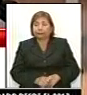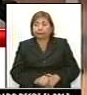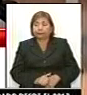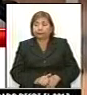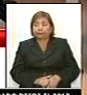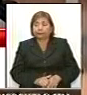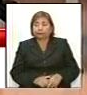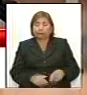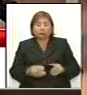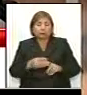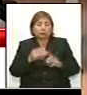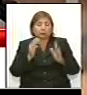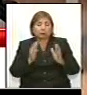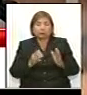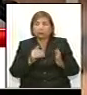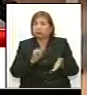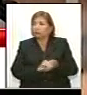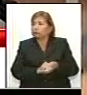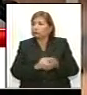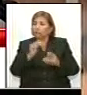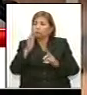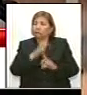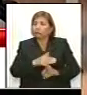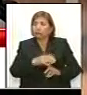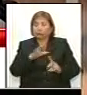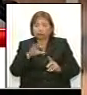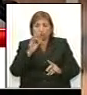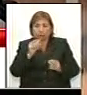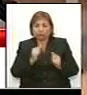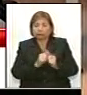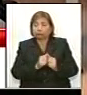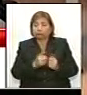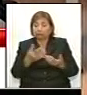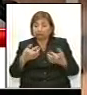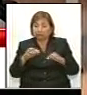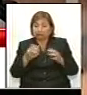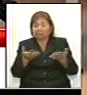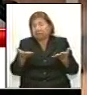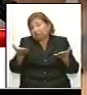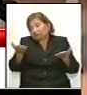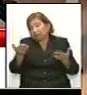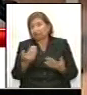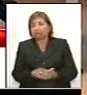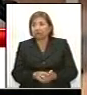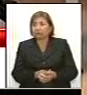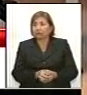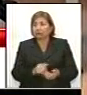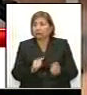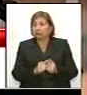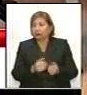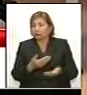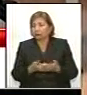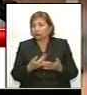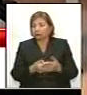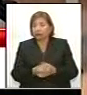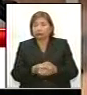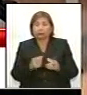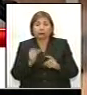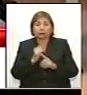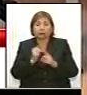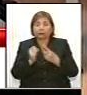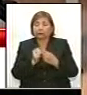hay una especie, pues, que el victimario como que encuentra este consentimiento finalmente, pero ante una